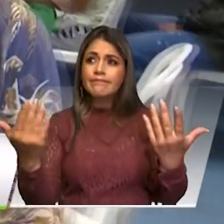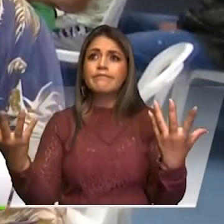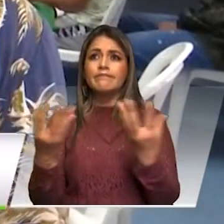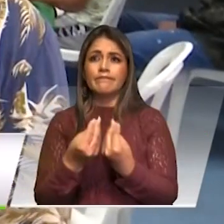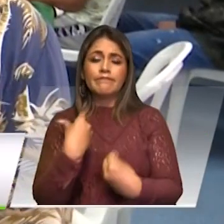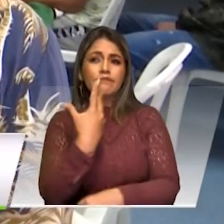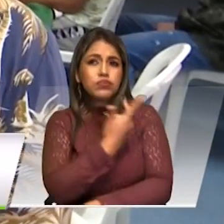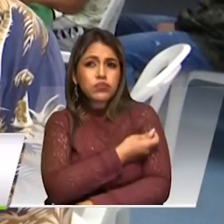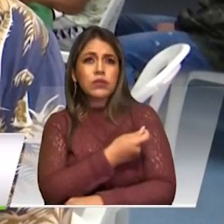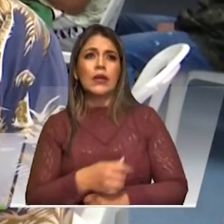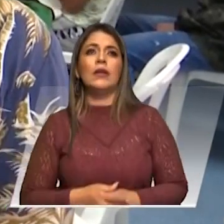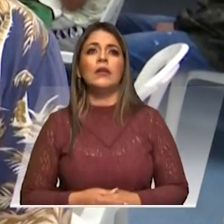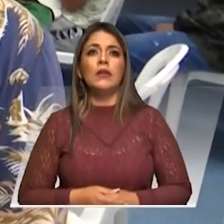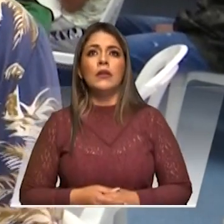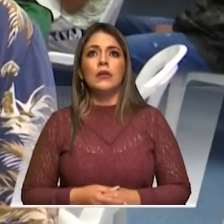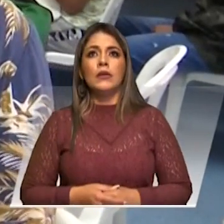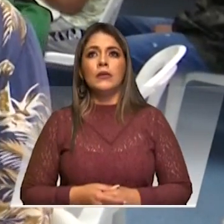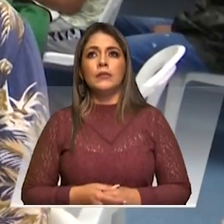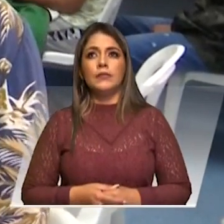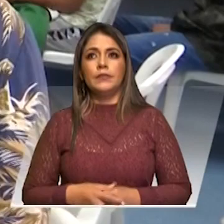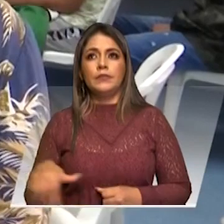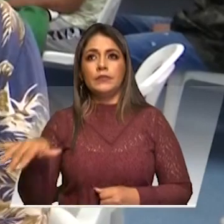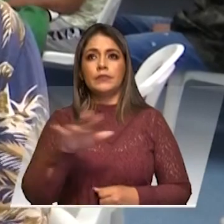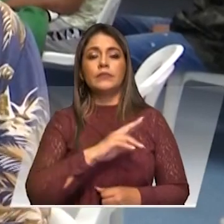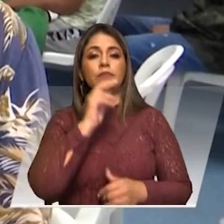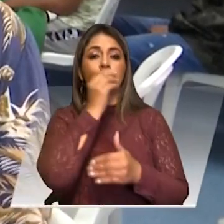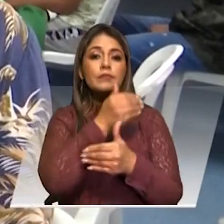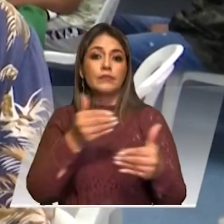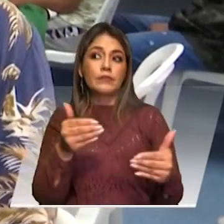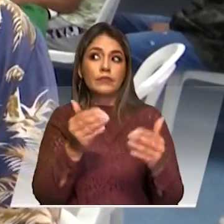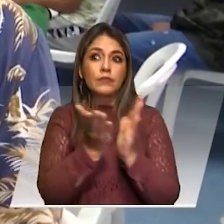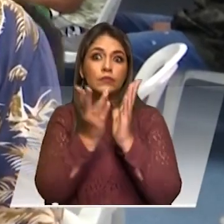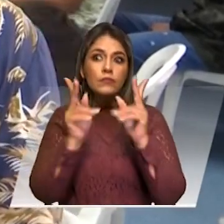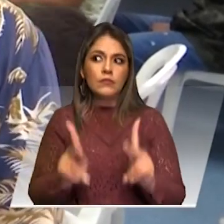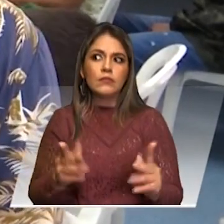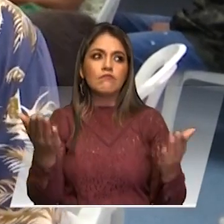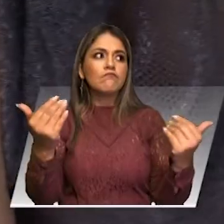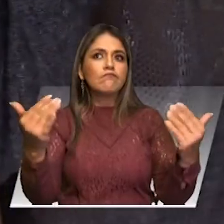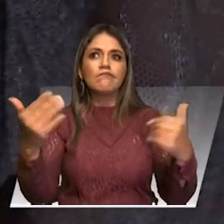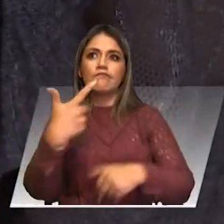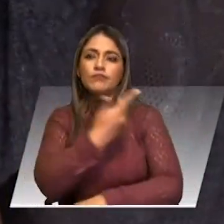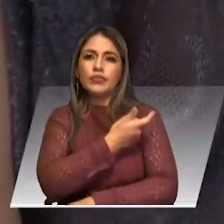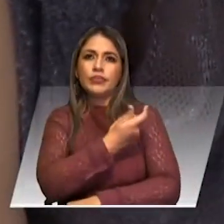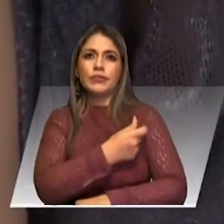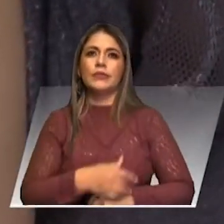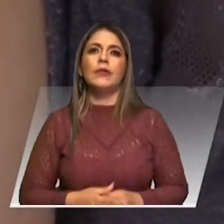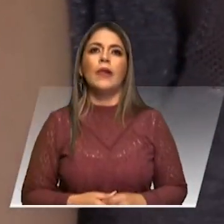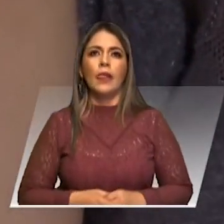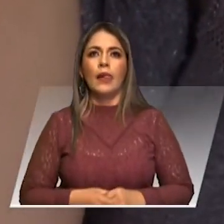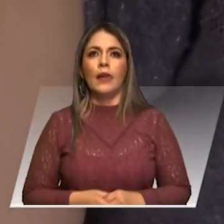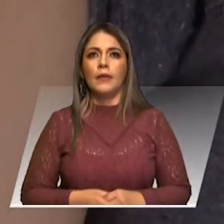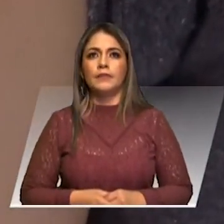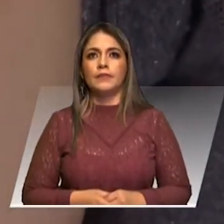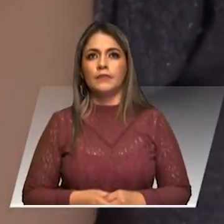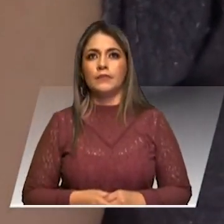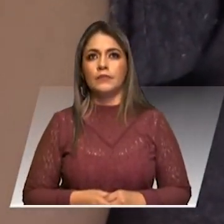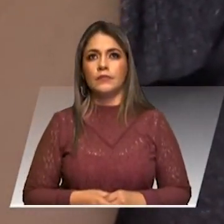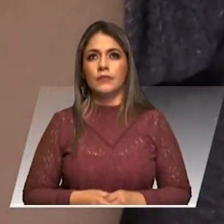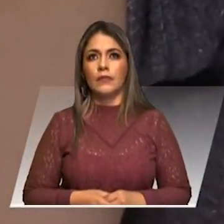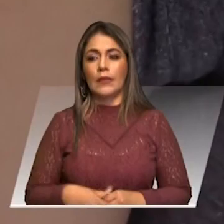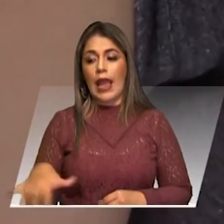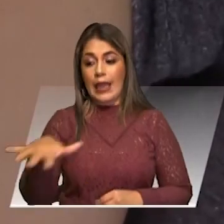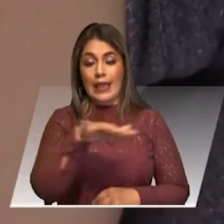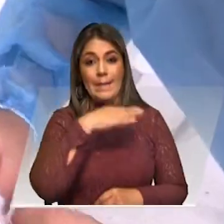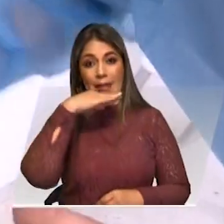y más ahora los chicos que están estudiando presencialmente la ciudad presenta un avance del